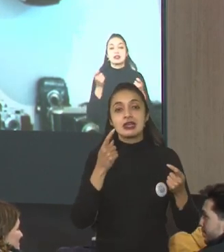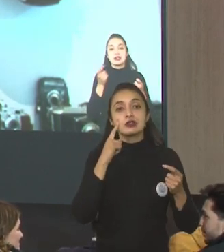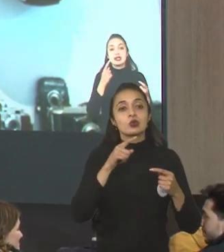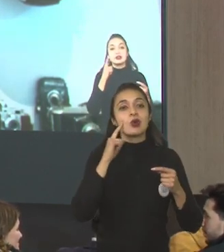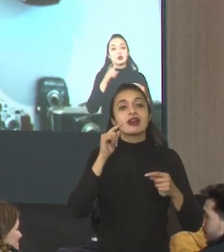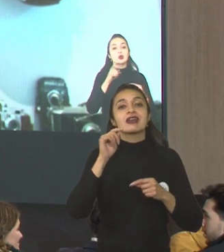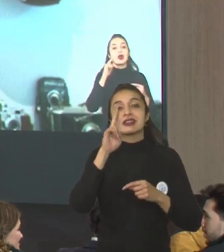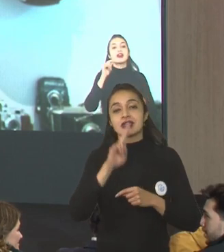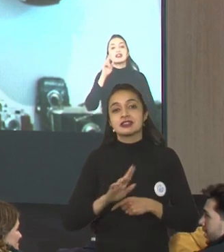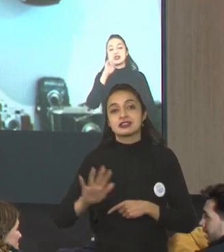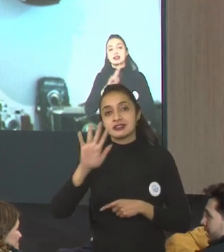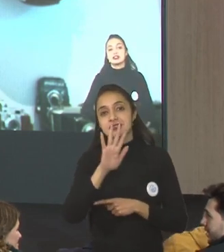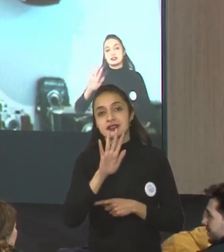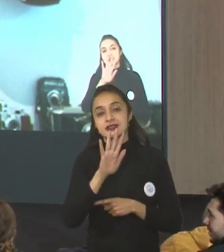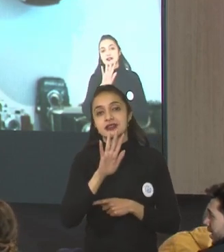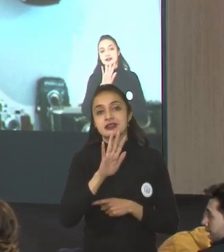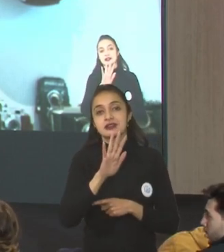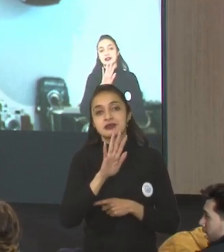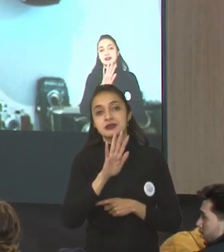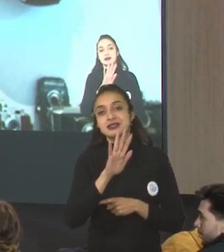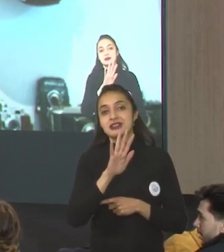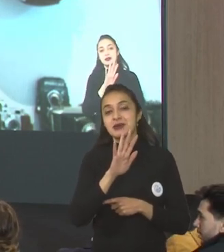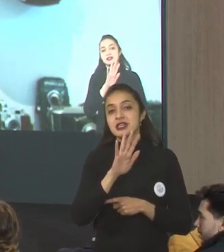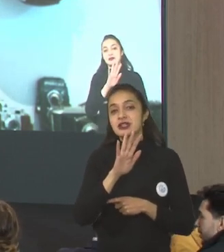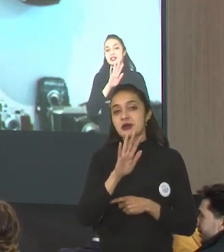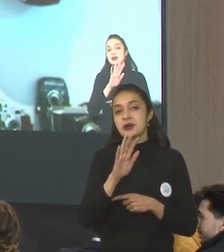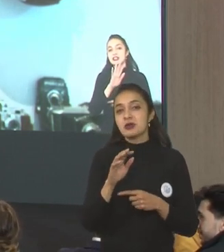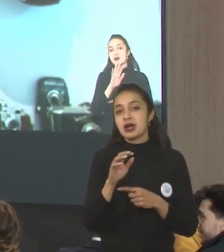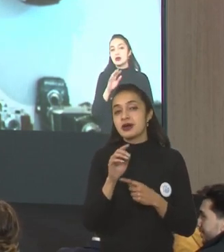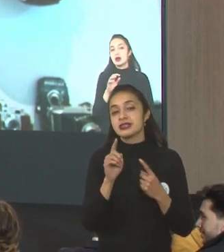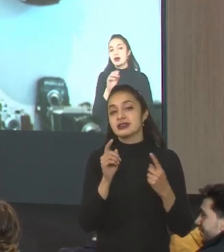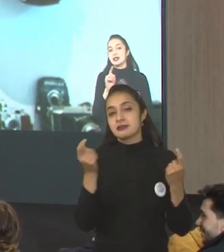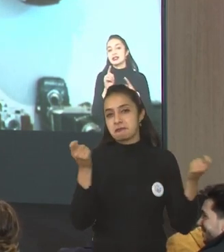International, luego en el 2021 con La Venganza de Analía llega